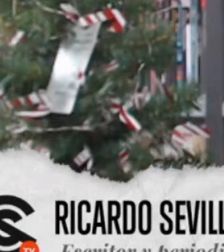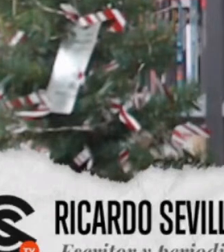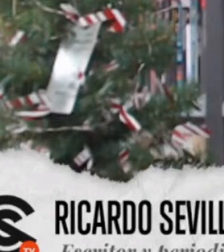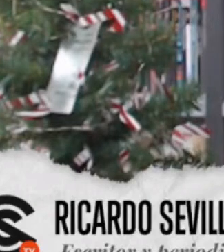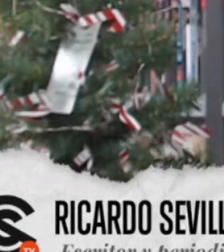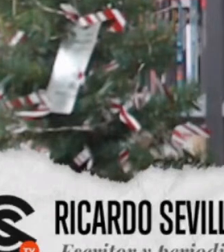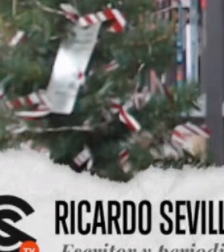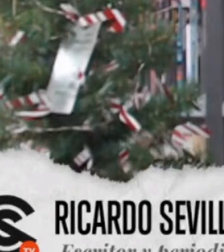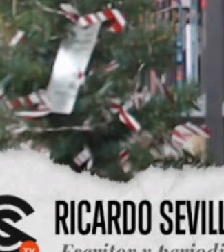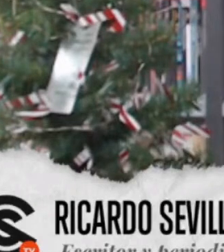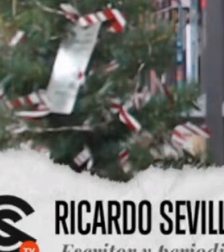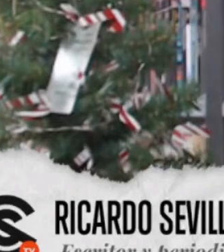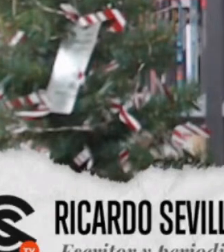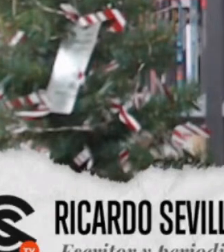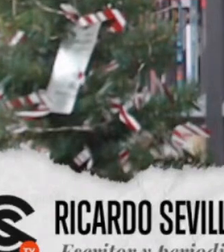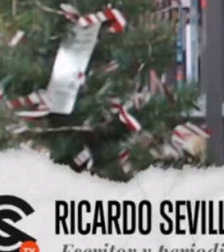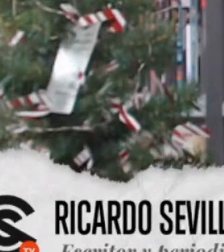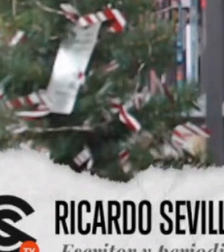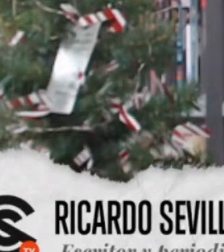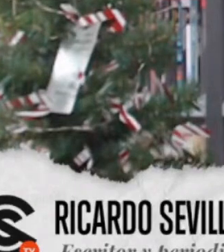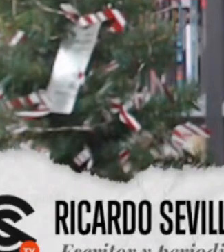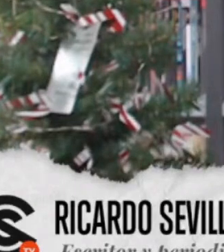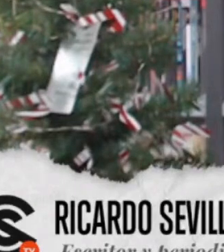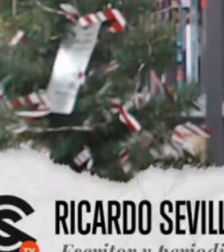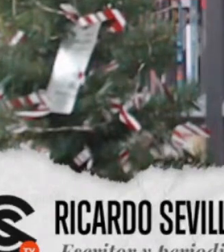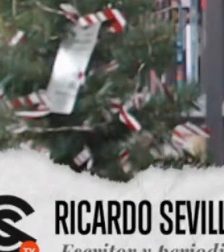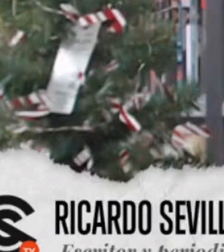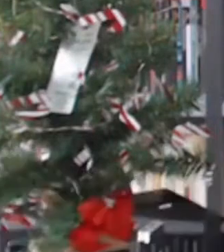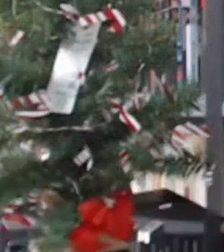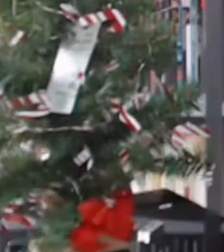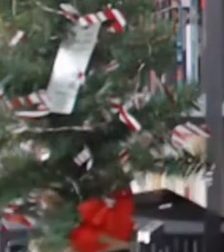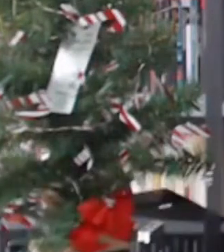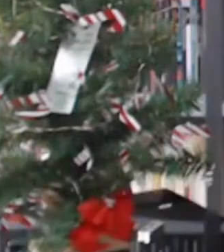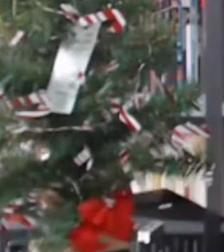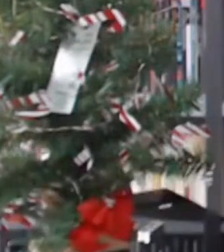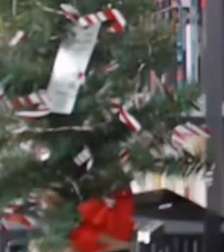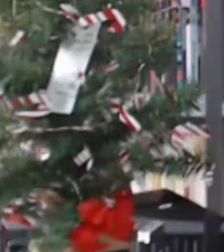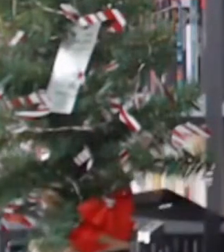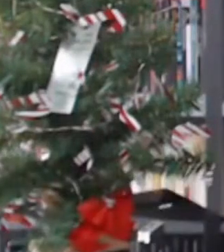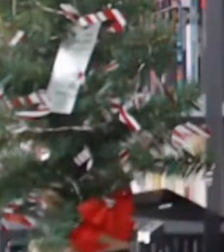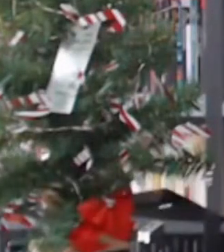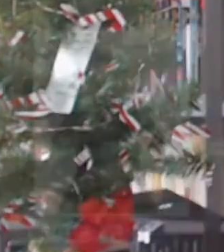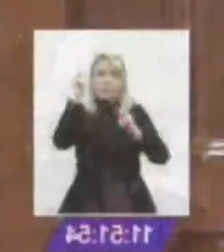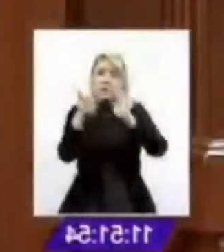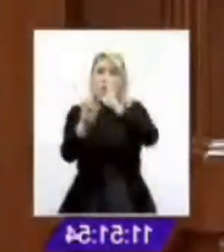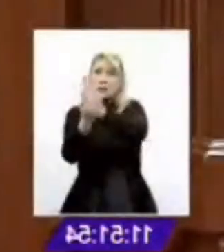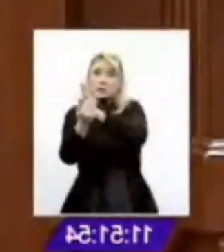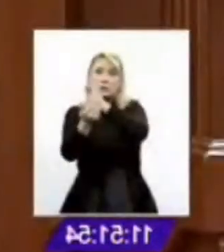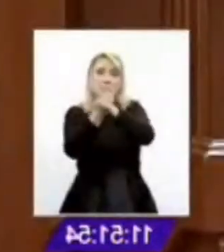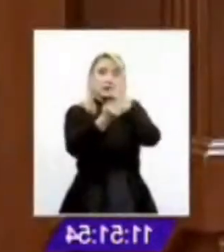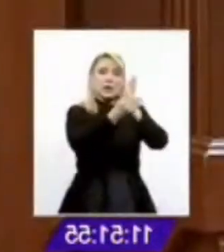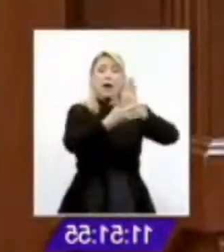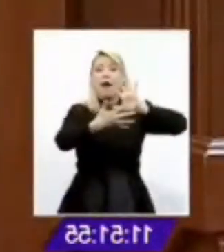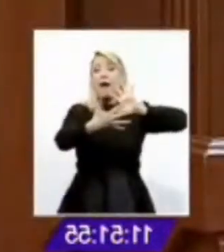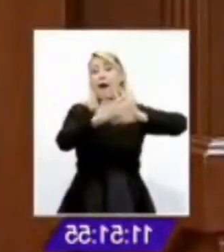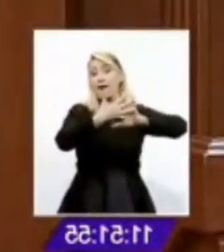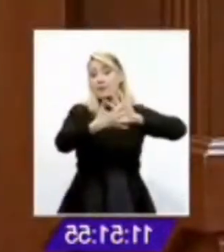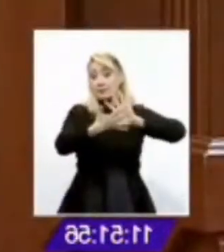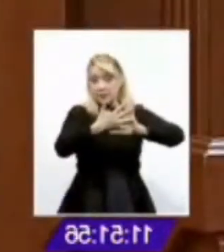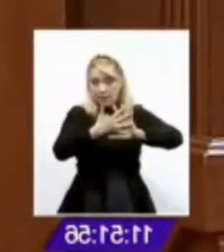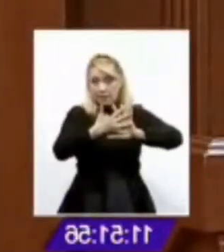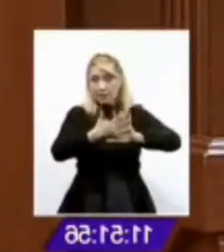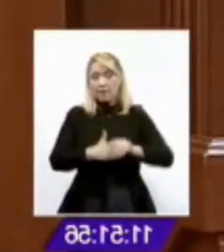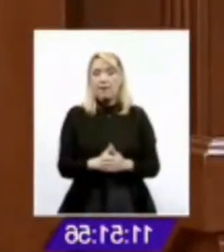Corte de Justicia, Arturo Saldívar, pero que a simple y sencillamente lo va a desdeñar. En otras revistas, en